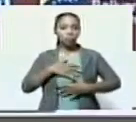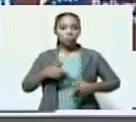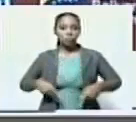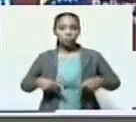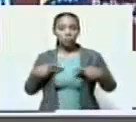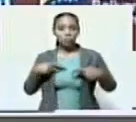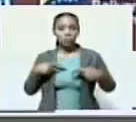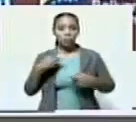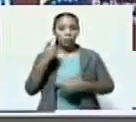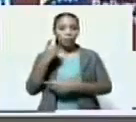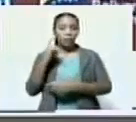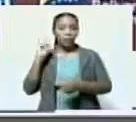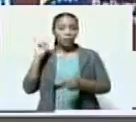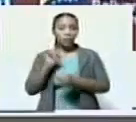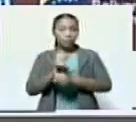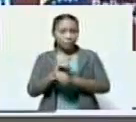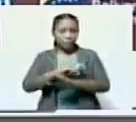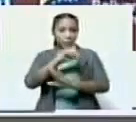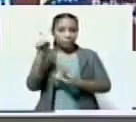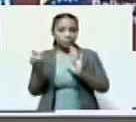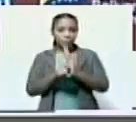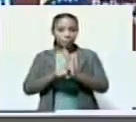ausencia absoluta.